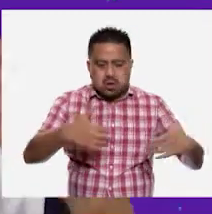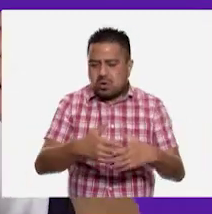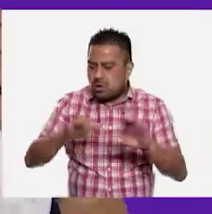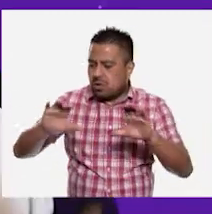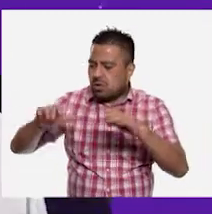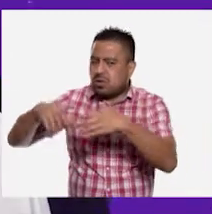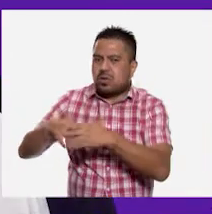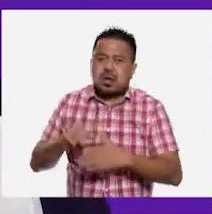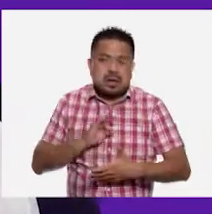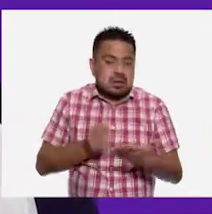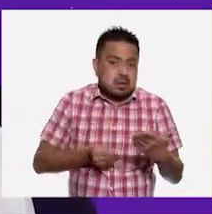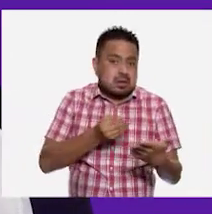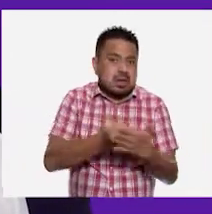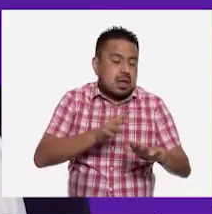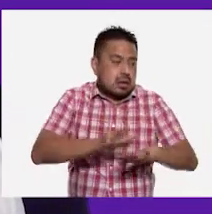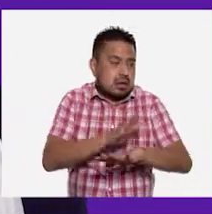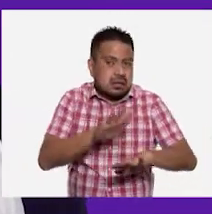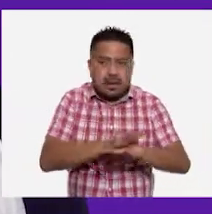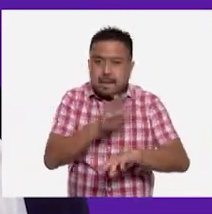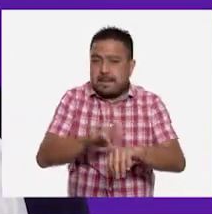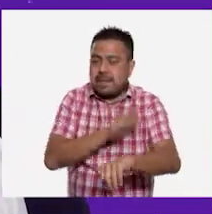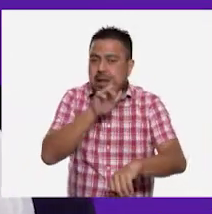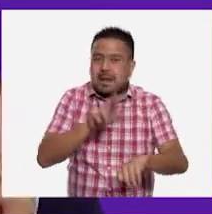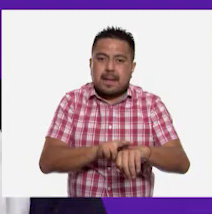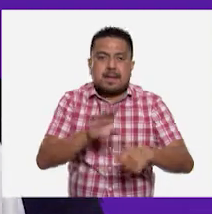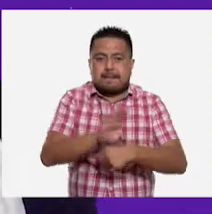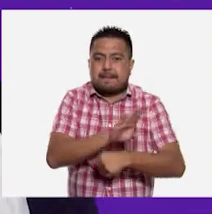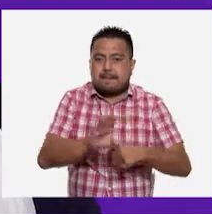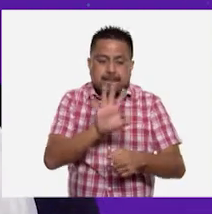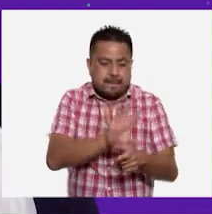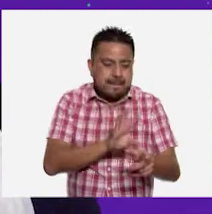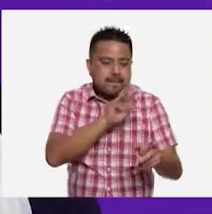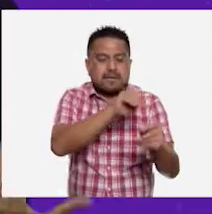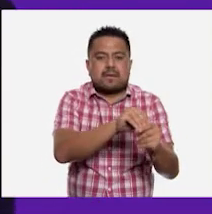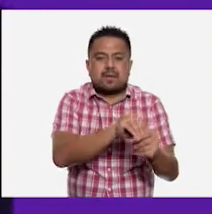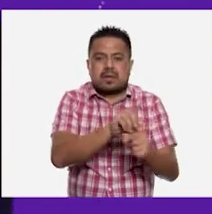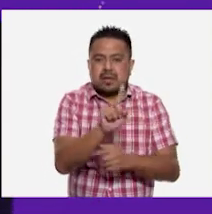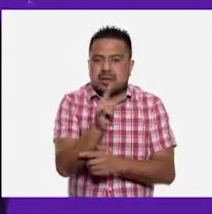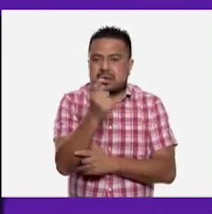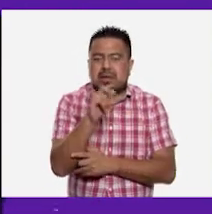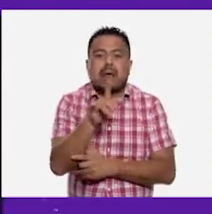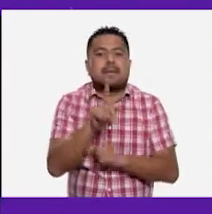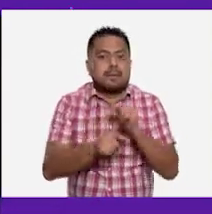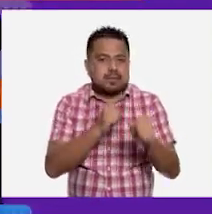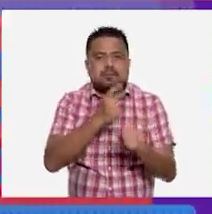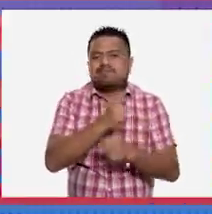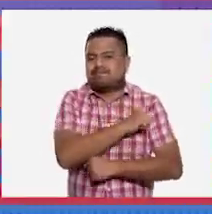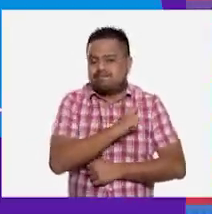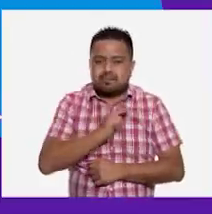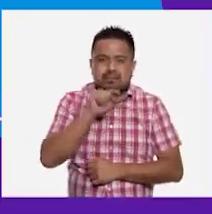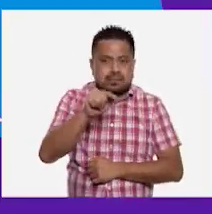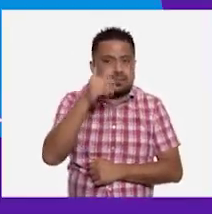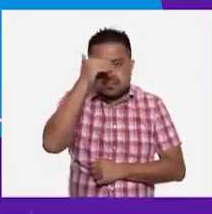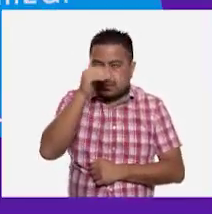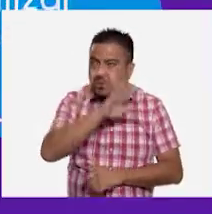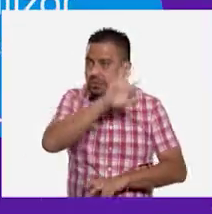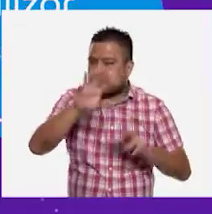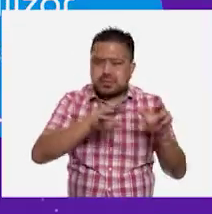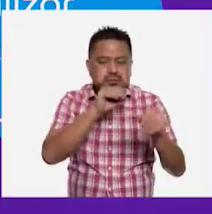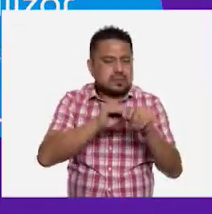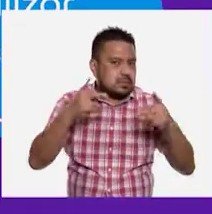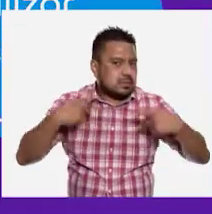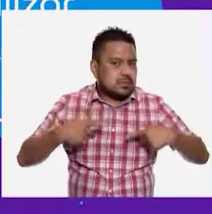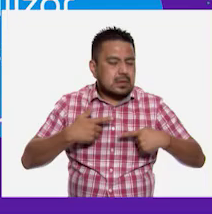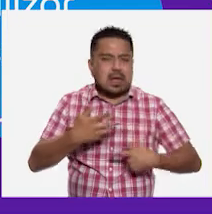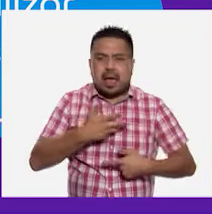pueden contribuir a grandes cambios para favorecer la inclusión digital. Primeramente, debes saber que no todas las personas